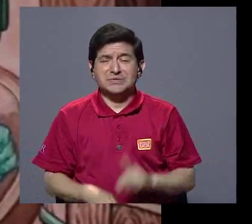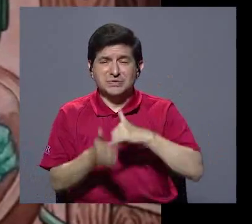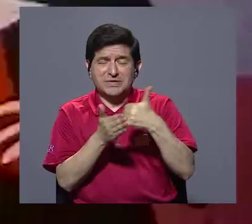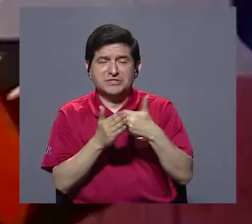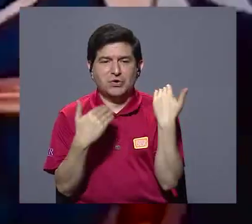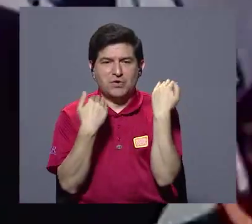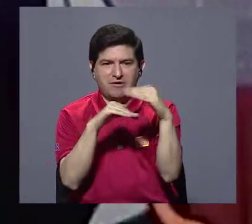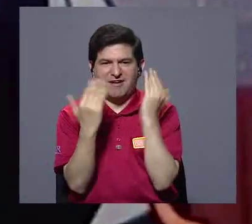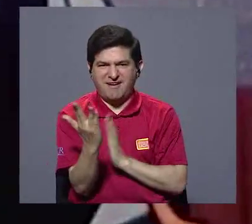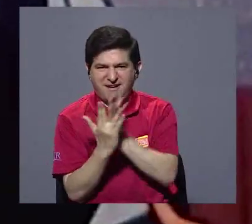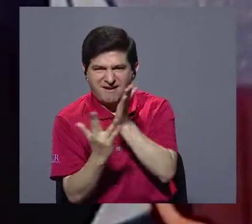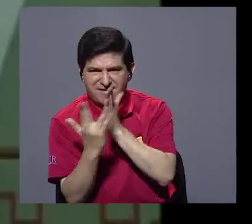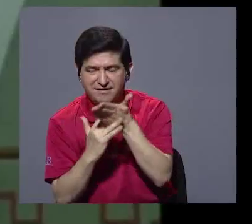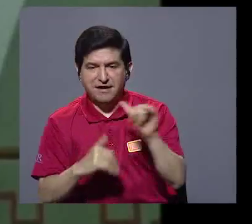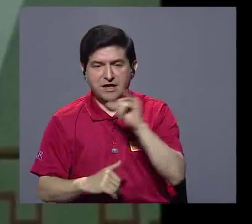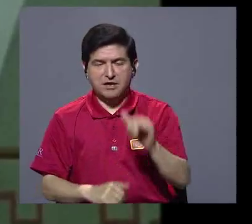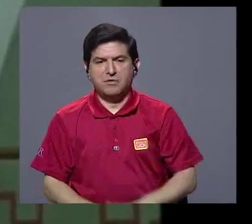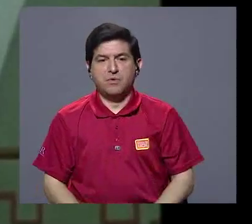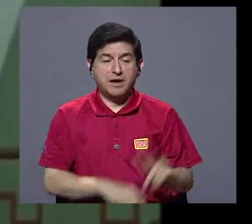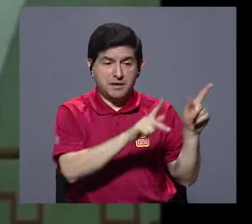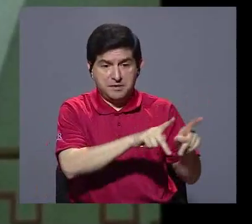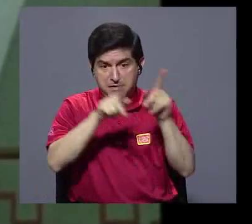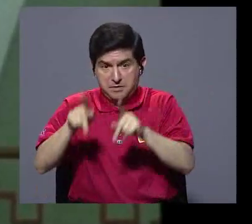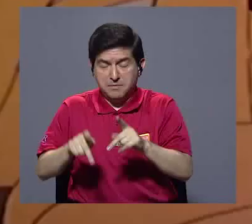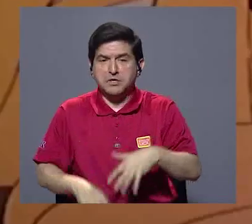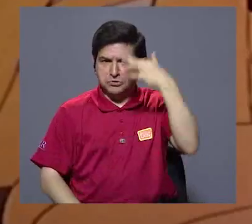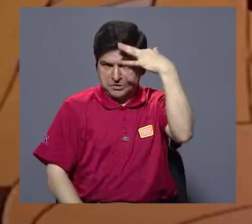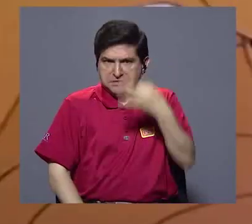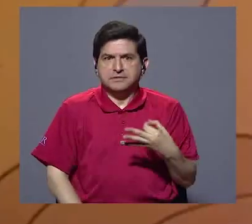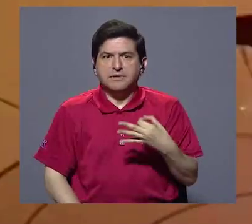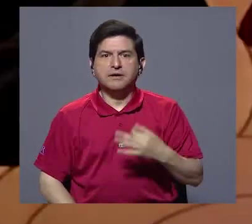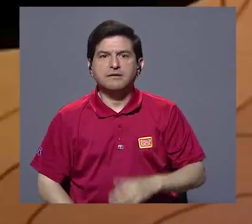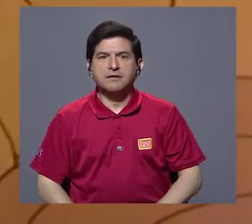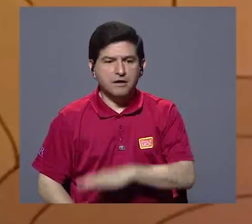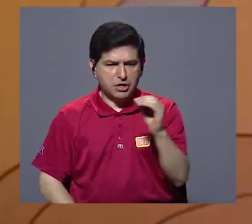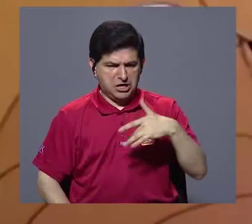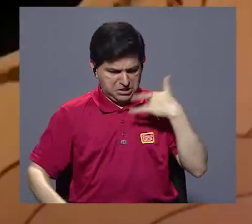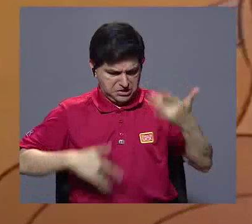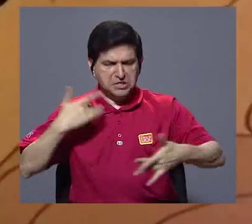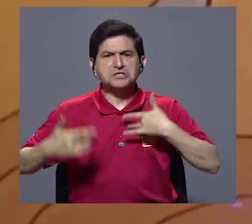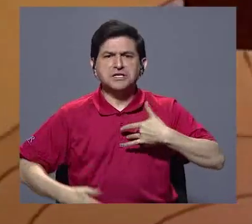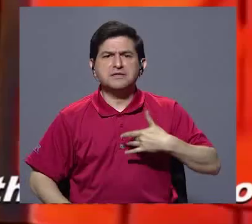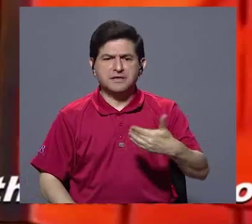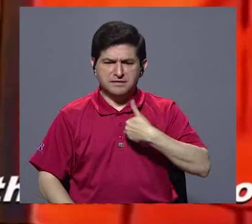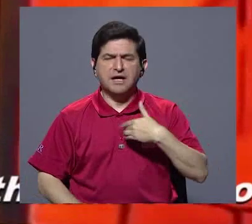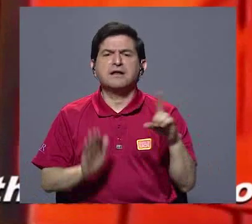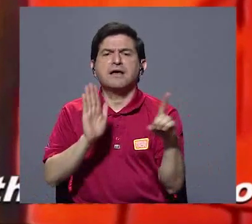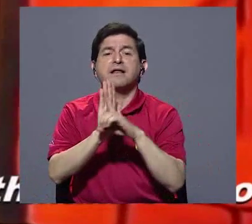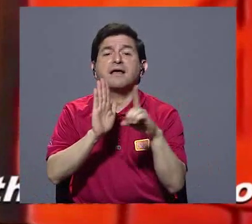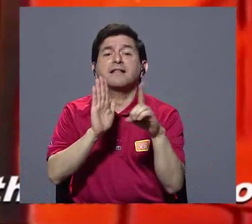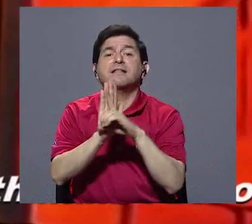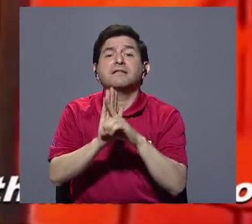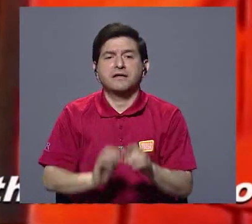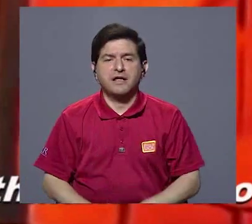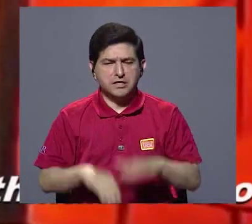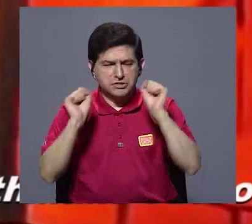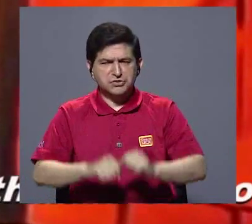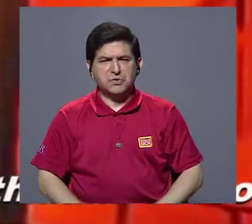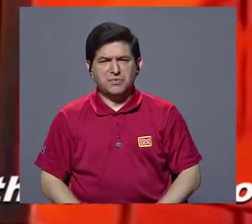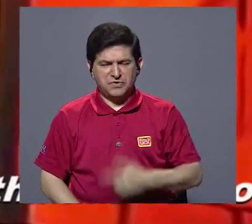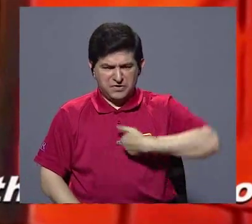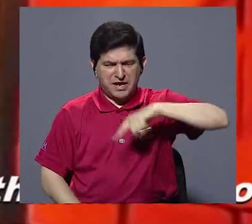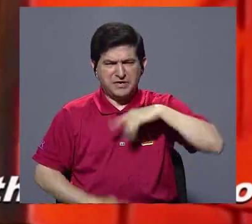nos limitan los accesos, pero también ha hecho que muchas personas crean y sientan que tienen el derecho